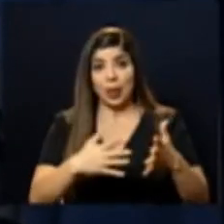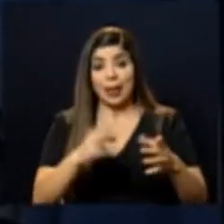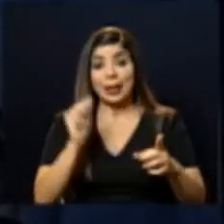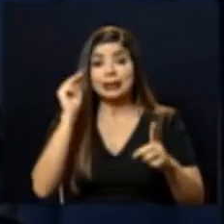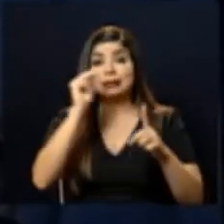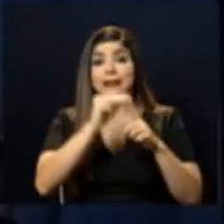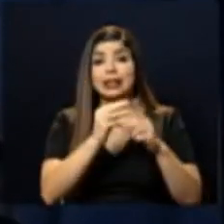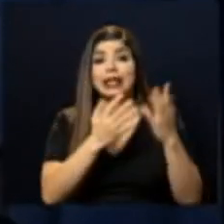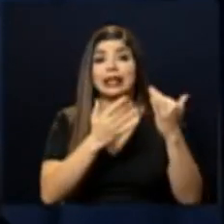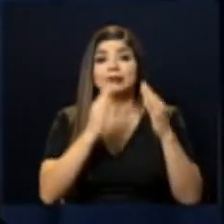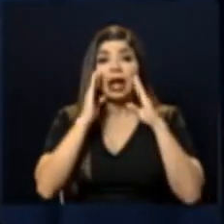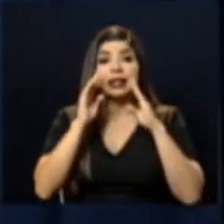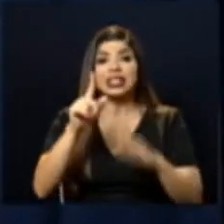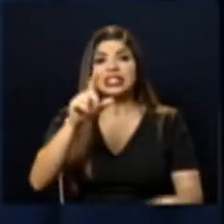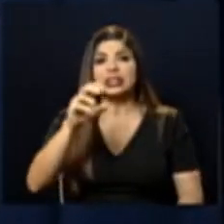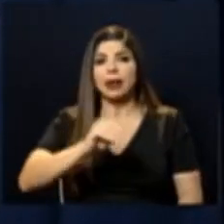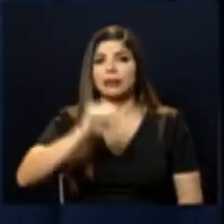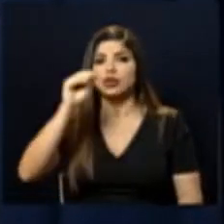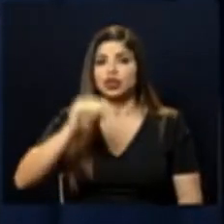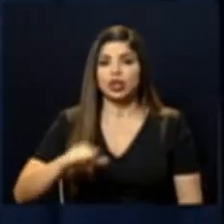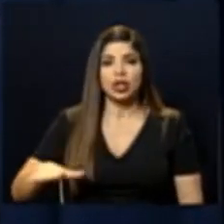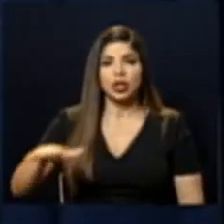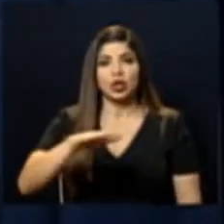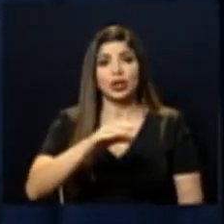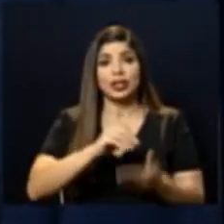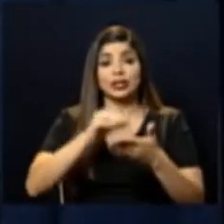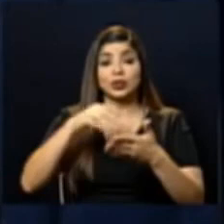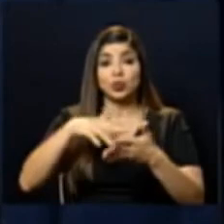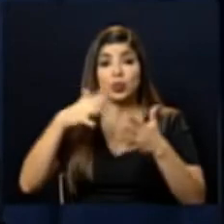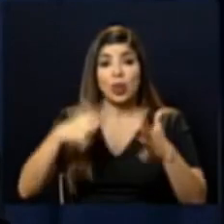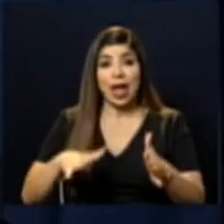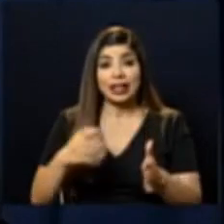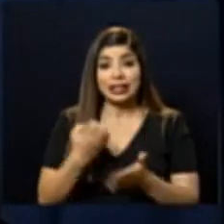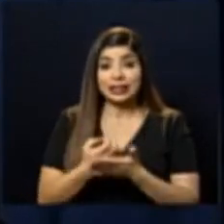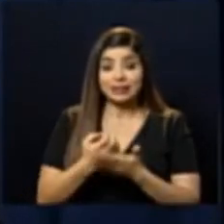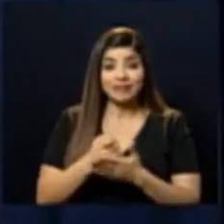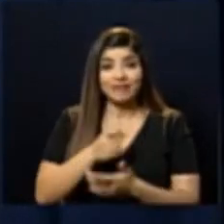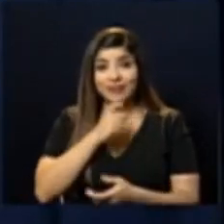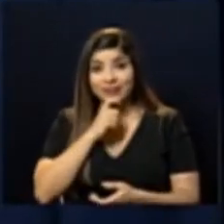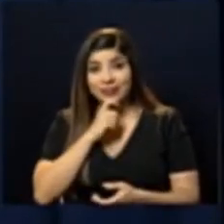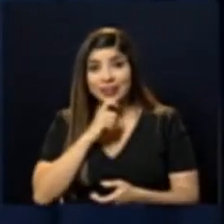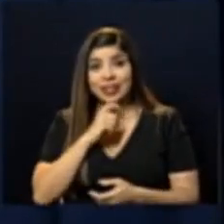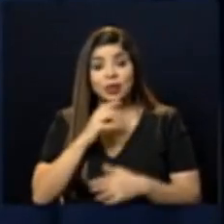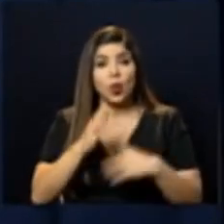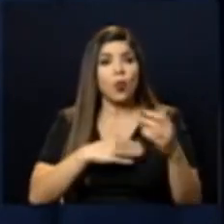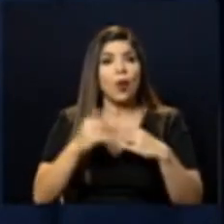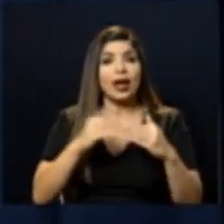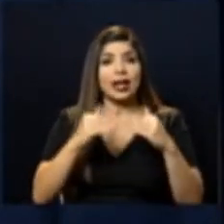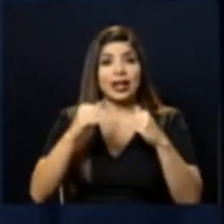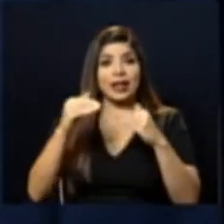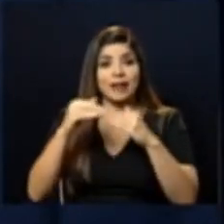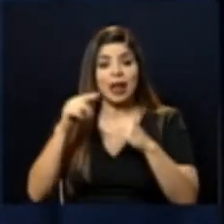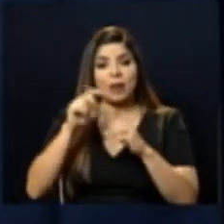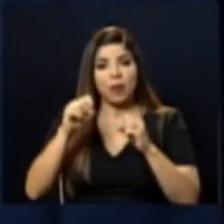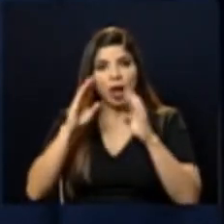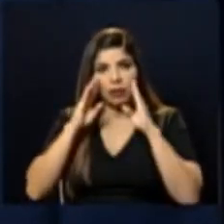es atender al 100% de los estudiantes de bajos recursos en todos los niveles educativos.